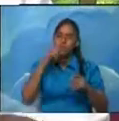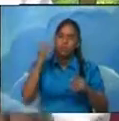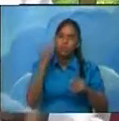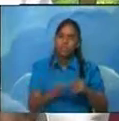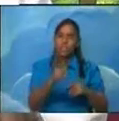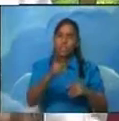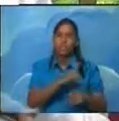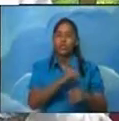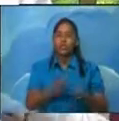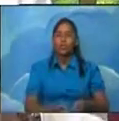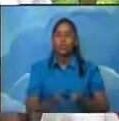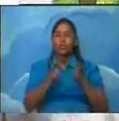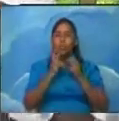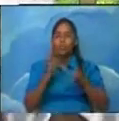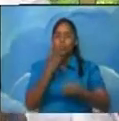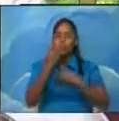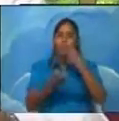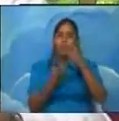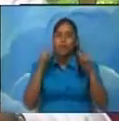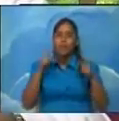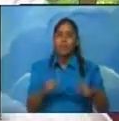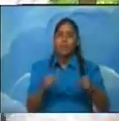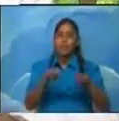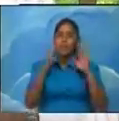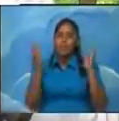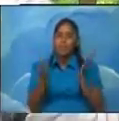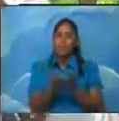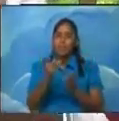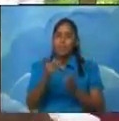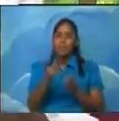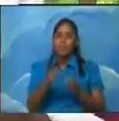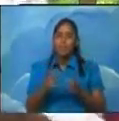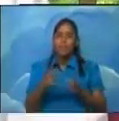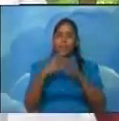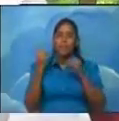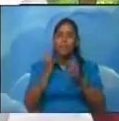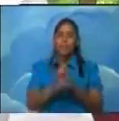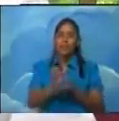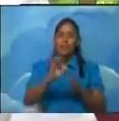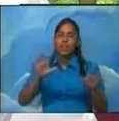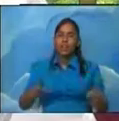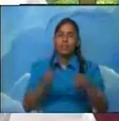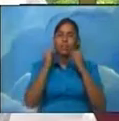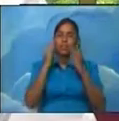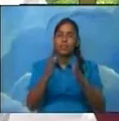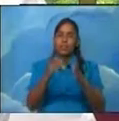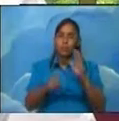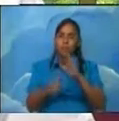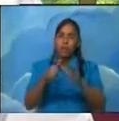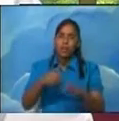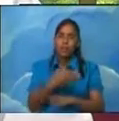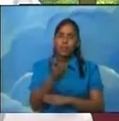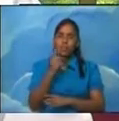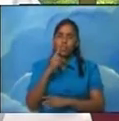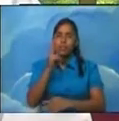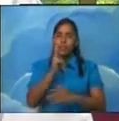que su vida va a ser fructífera aquí en esta tierra y una garantía eterna de la salvación. Más adelante dice, el verso 14 dice, y